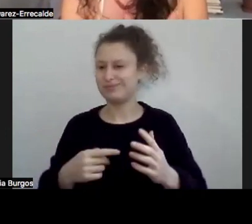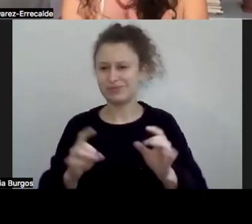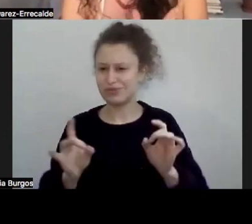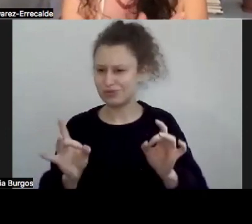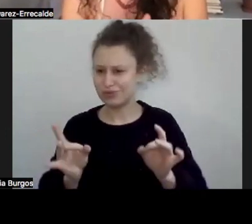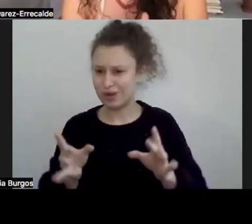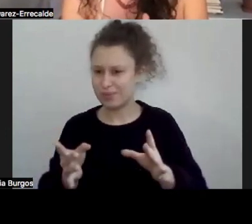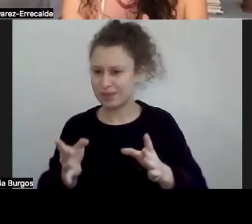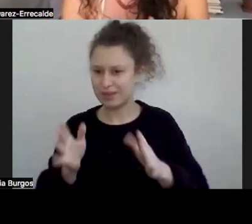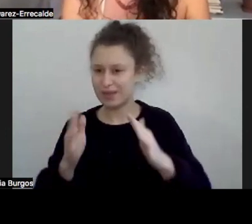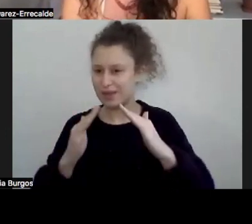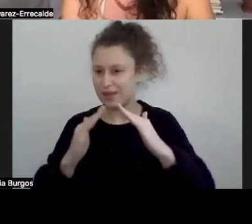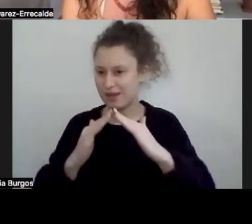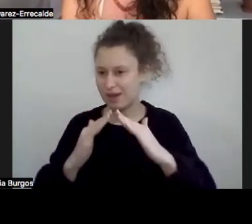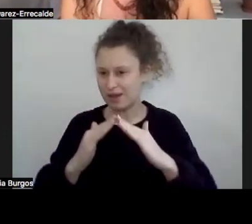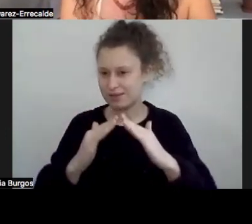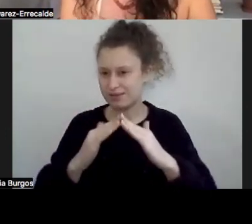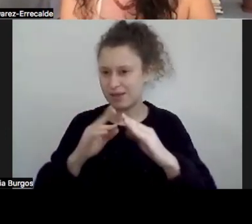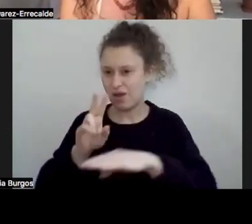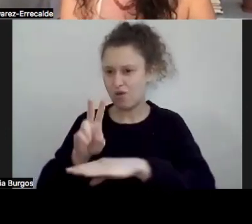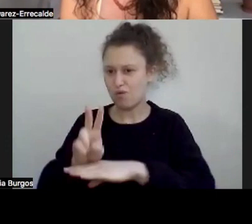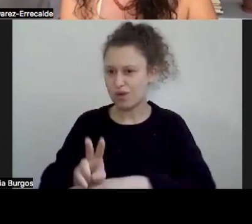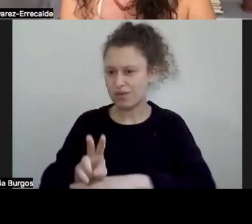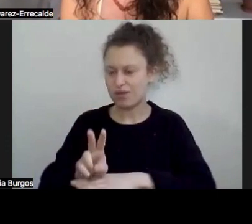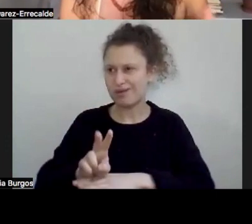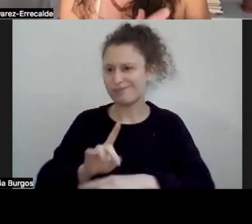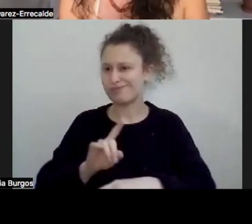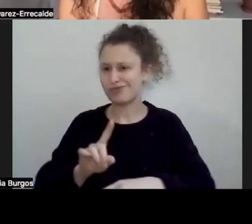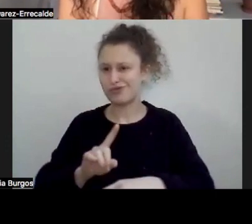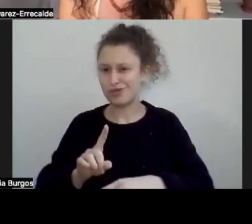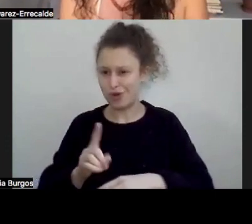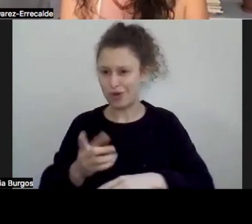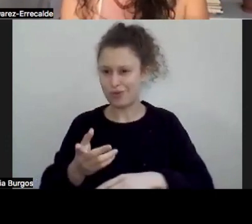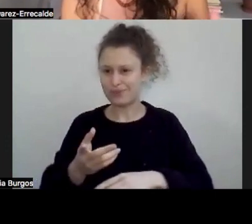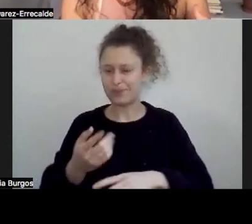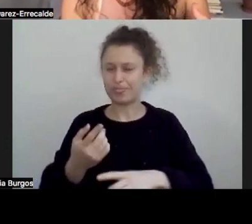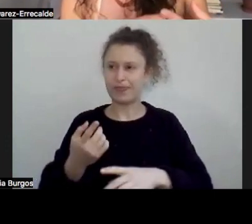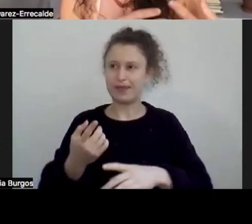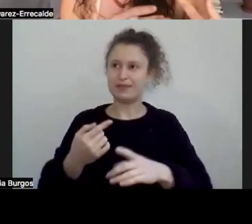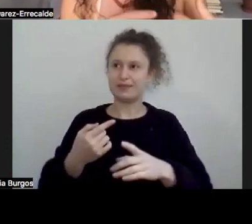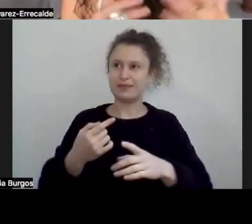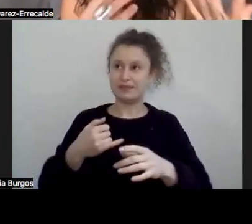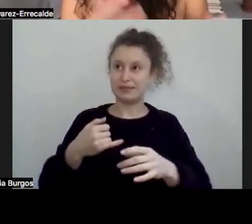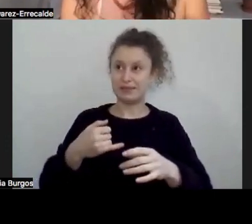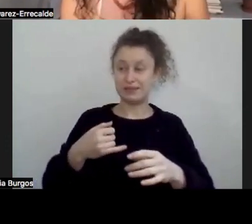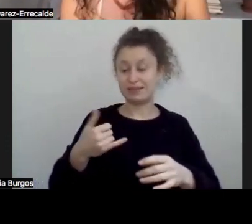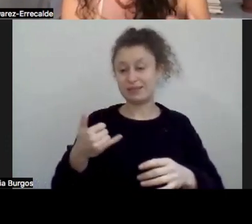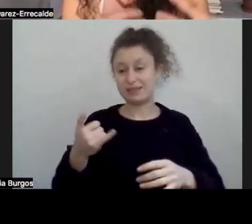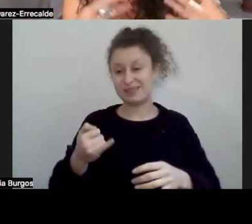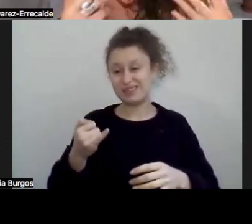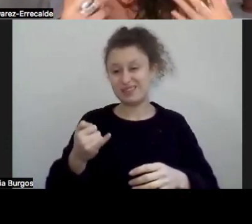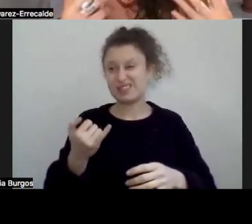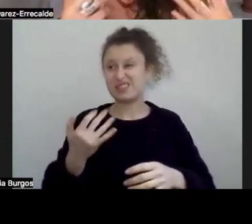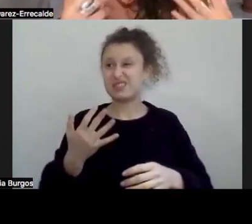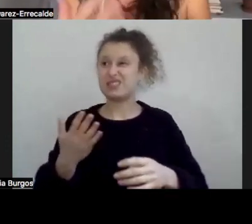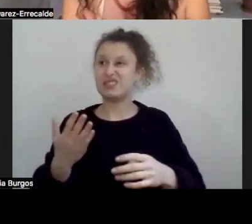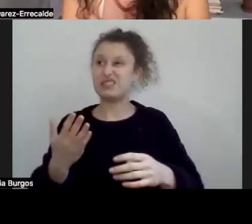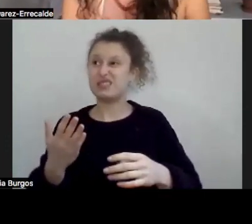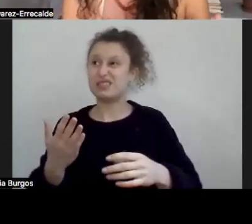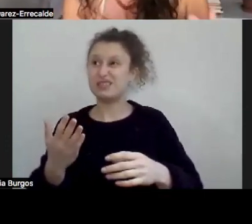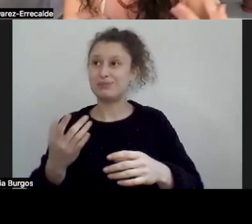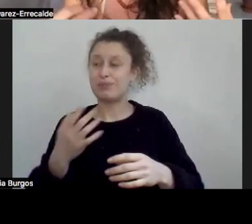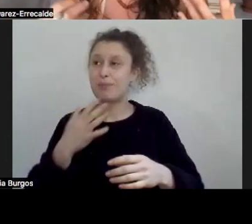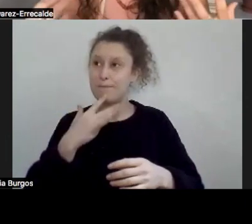sino que es la representación eh, burocrática, ¿no? El papeleo, el conseguir